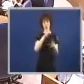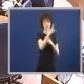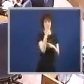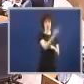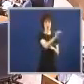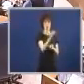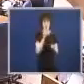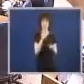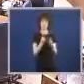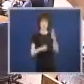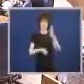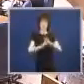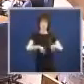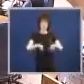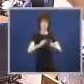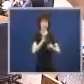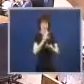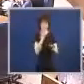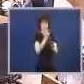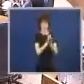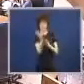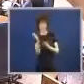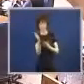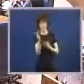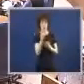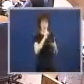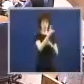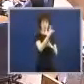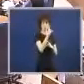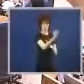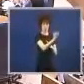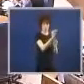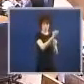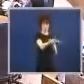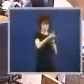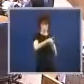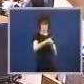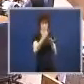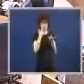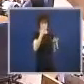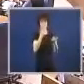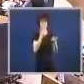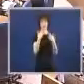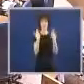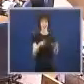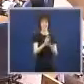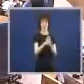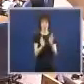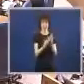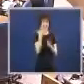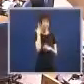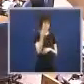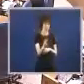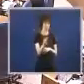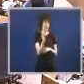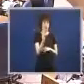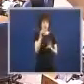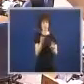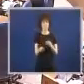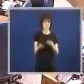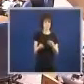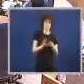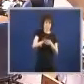alternativa. Dicimos non ao teito de gasto, non a ese teito de gasto que vostedes propoñen, constatamos o fracaso dunha lei e, ademais, cunha cuestión adicional.